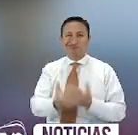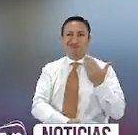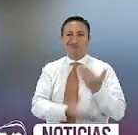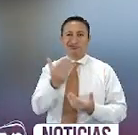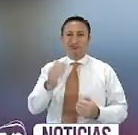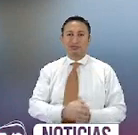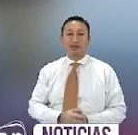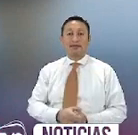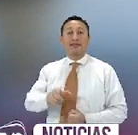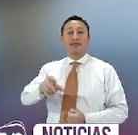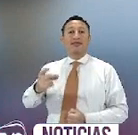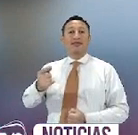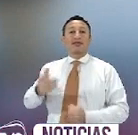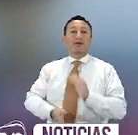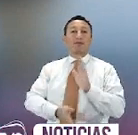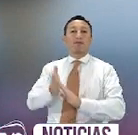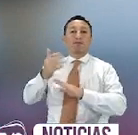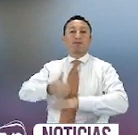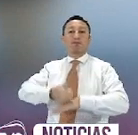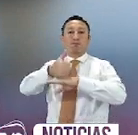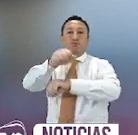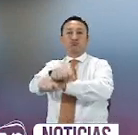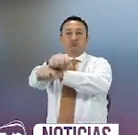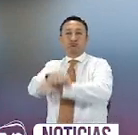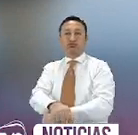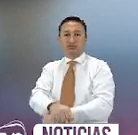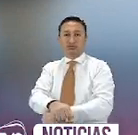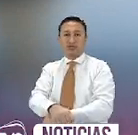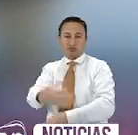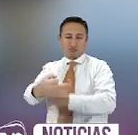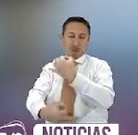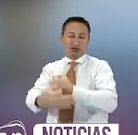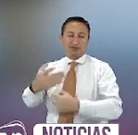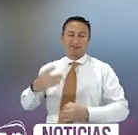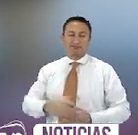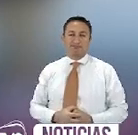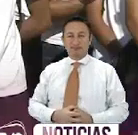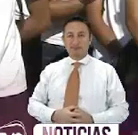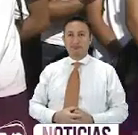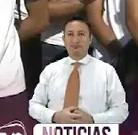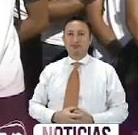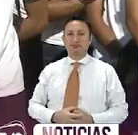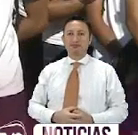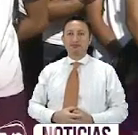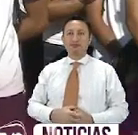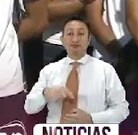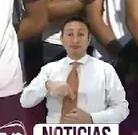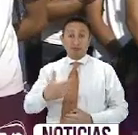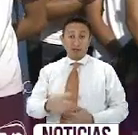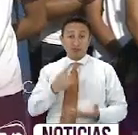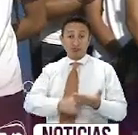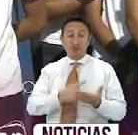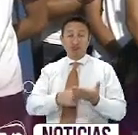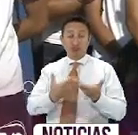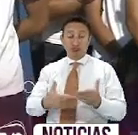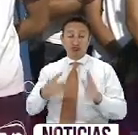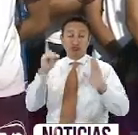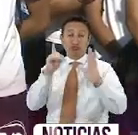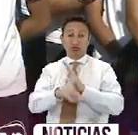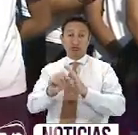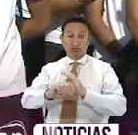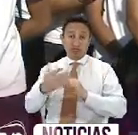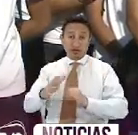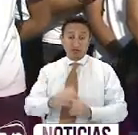Inmediatamente fue llevado ante la autoridad competente para su respectiva judicialización. ya se dio la audiencia de formulación de cargos en